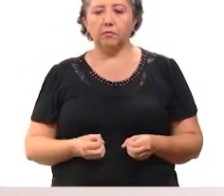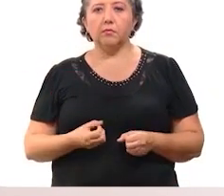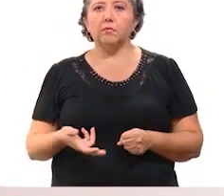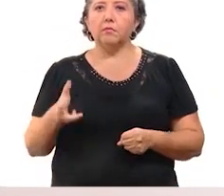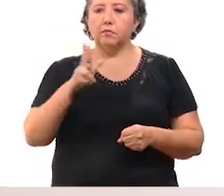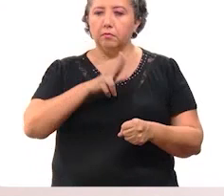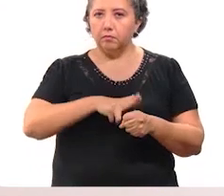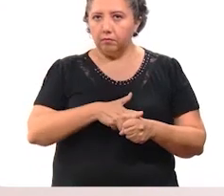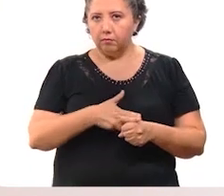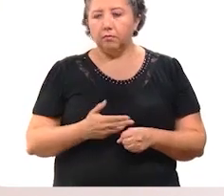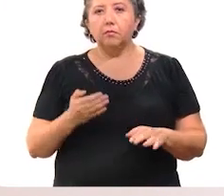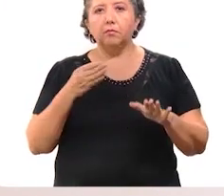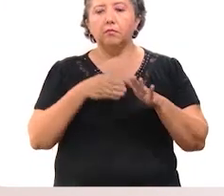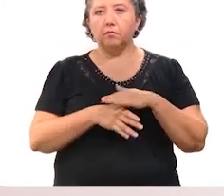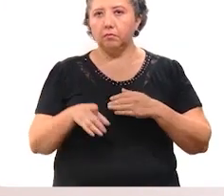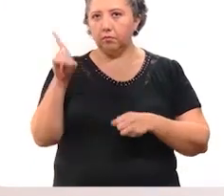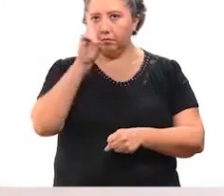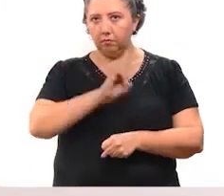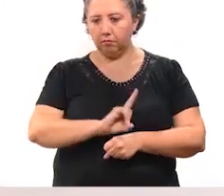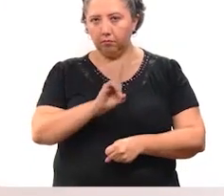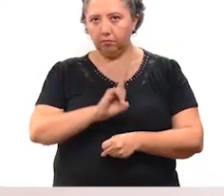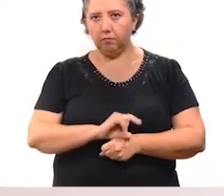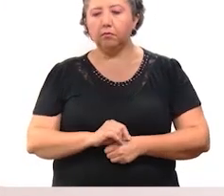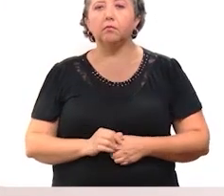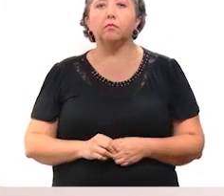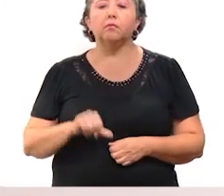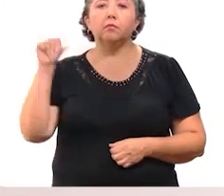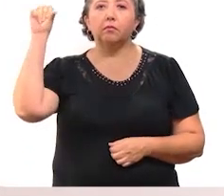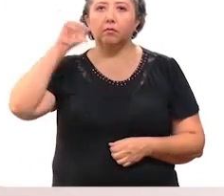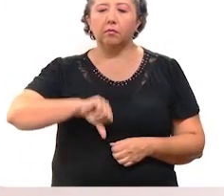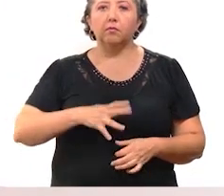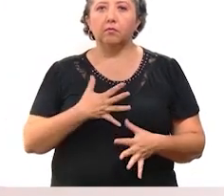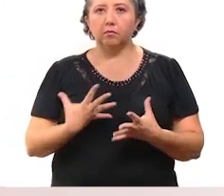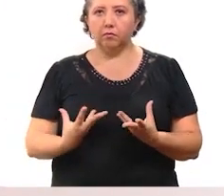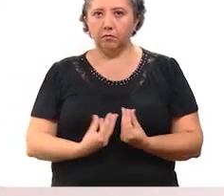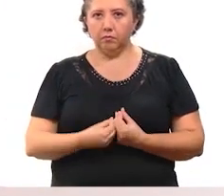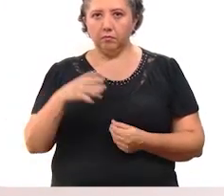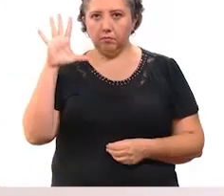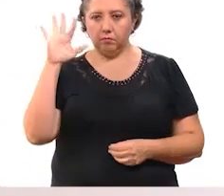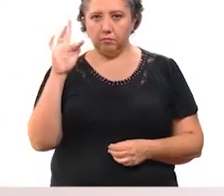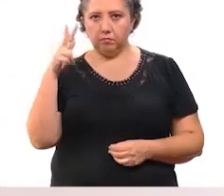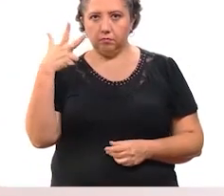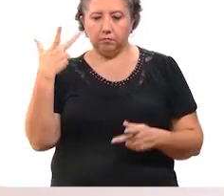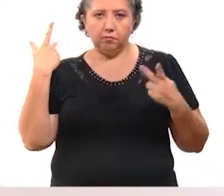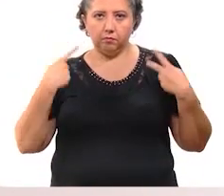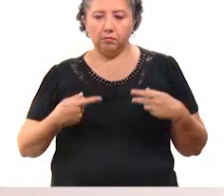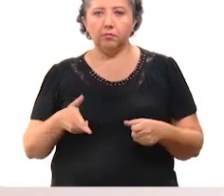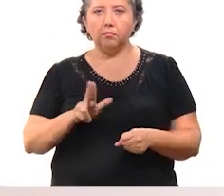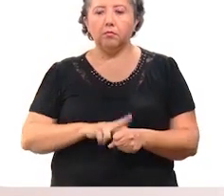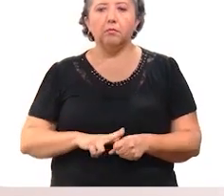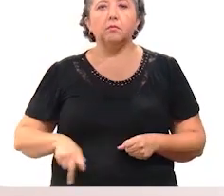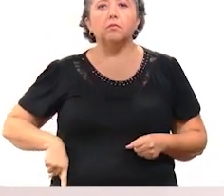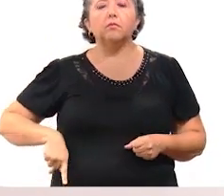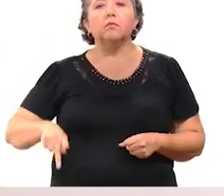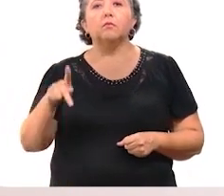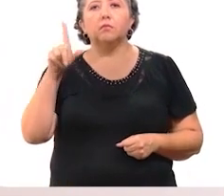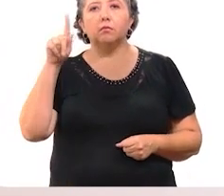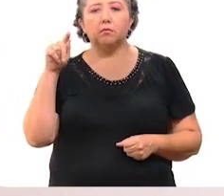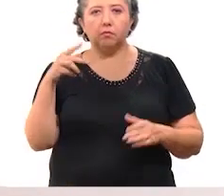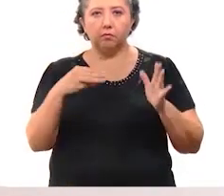son la ocupación hospitalaria y los ingresos diarios. El día de hoy tenemos 48 pacientes en hospitales